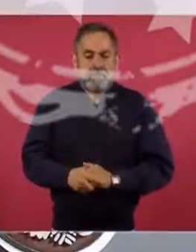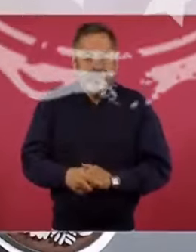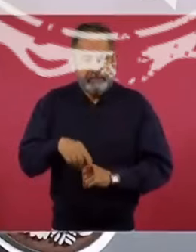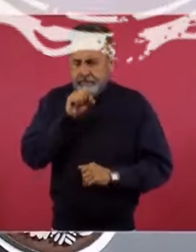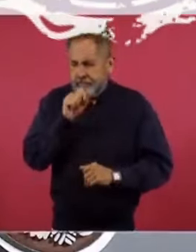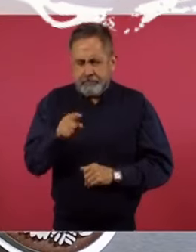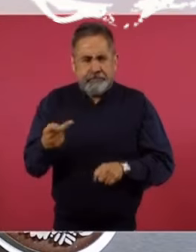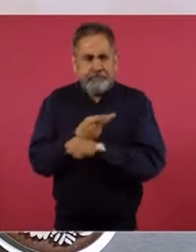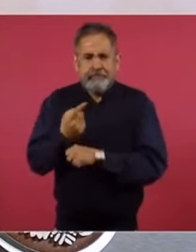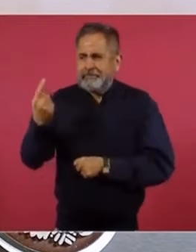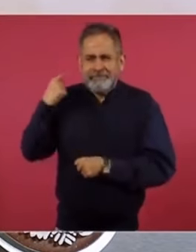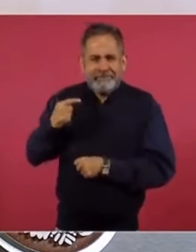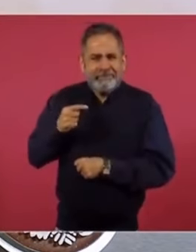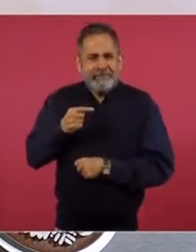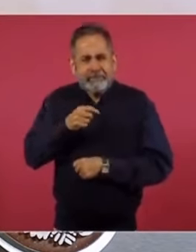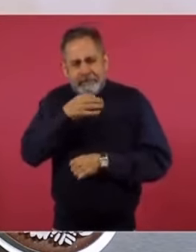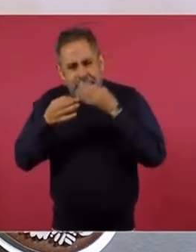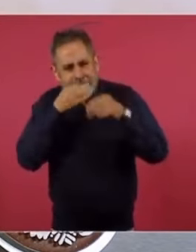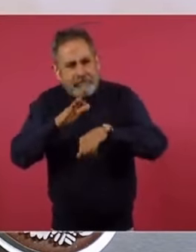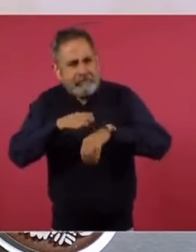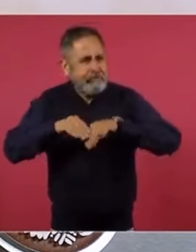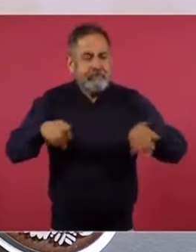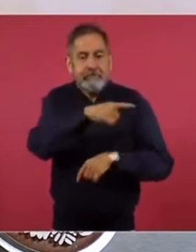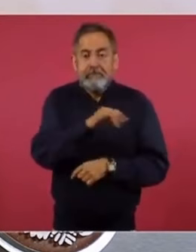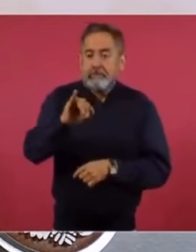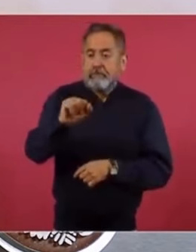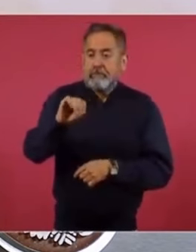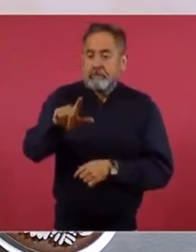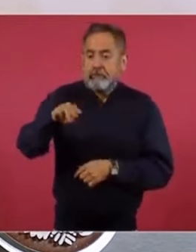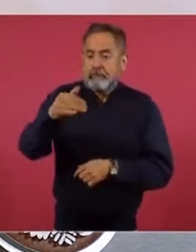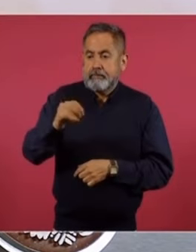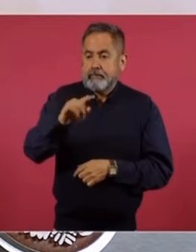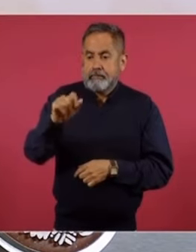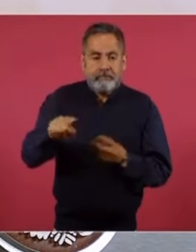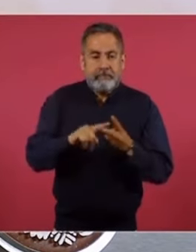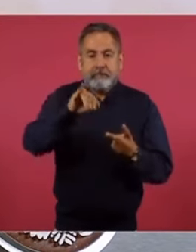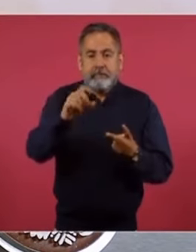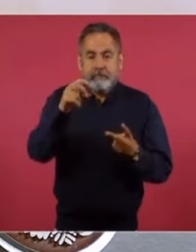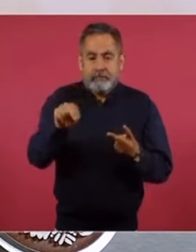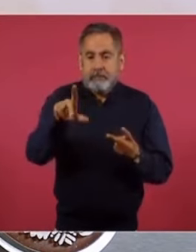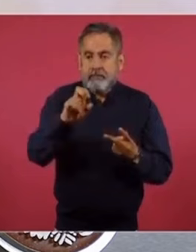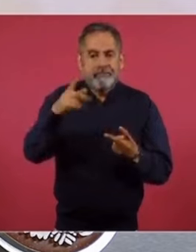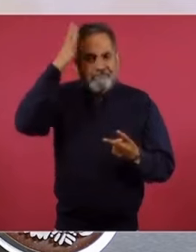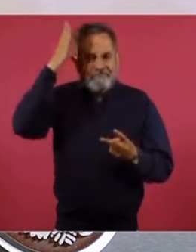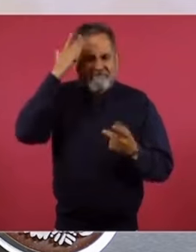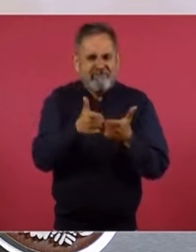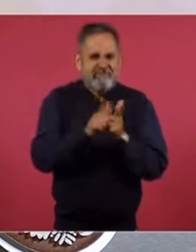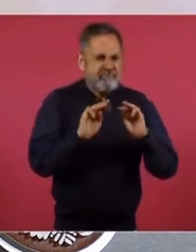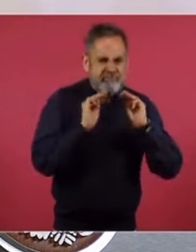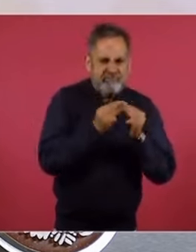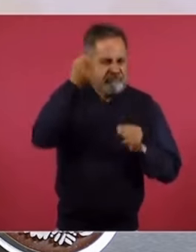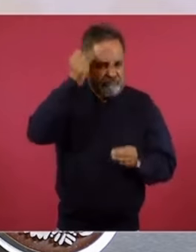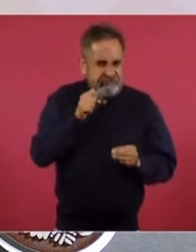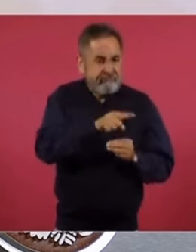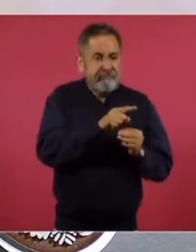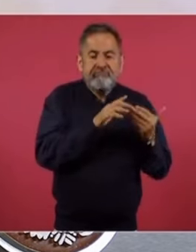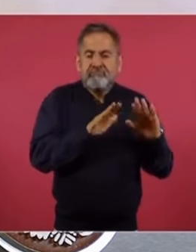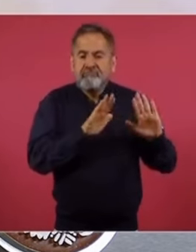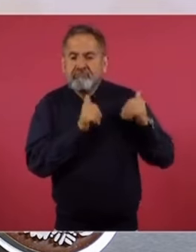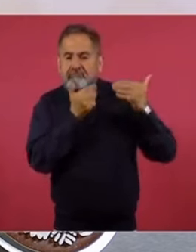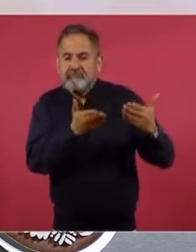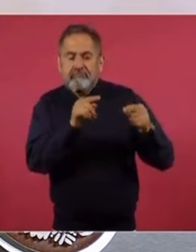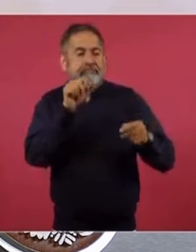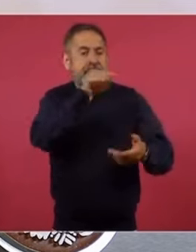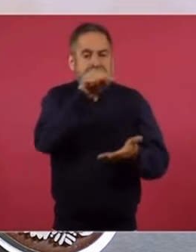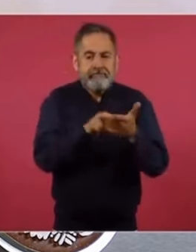Sobre el seguimiento a la notificación de que Ismael El Mayo Zambada y Joaquín Guzmán López, líderes del cártel de Sinaloa, habían arribado al